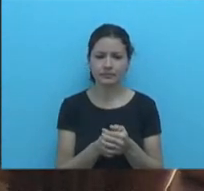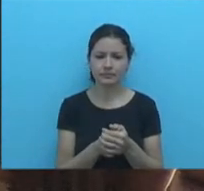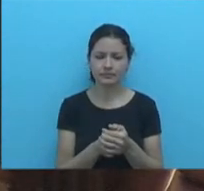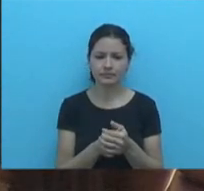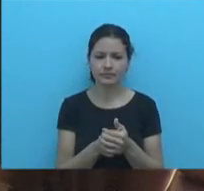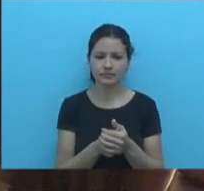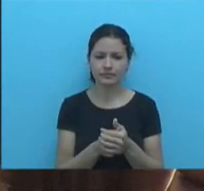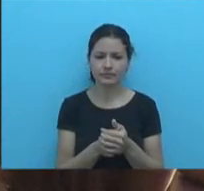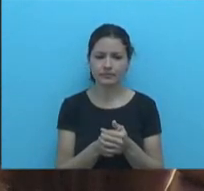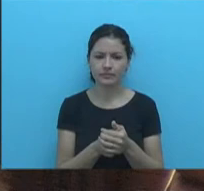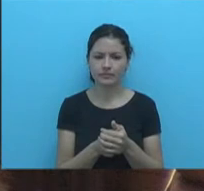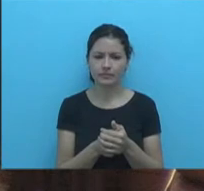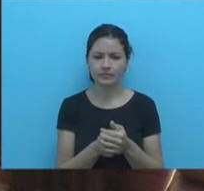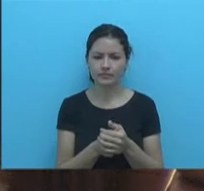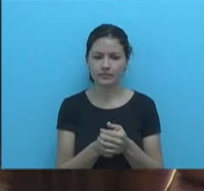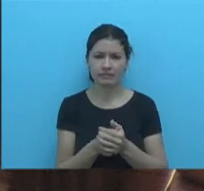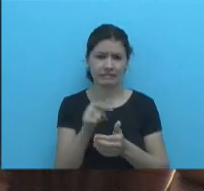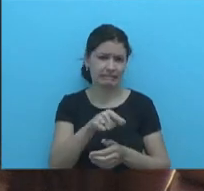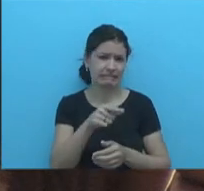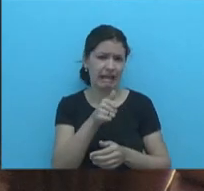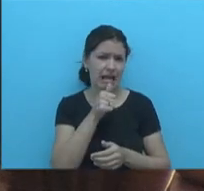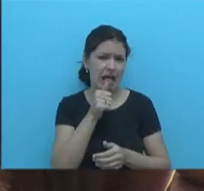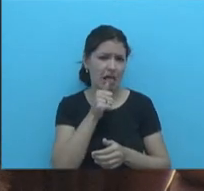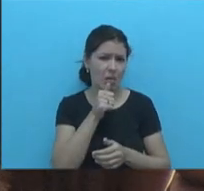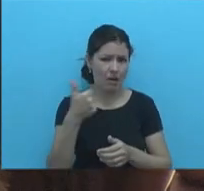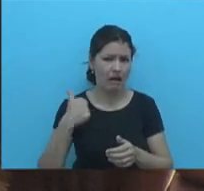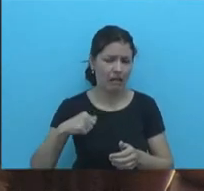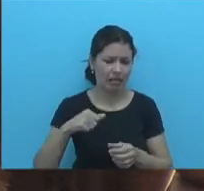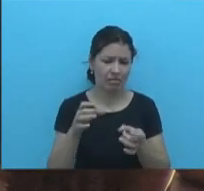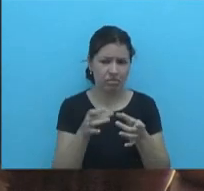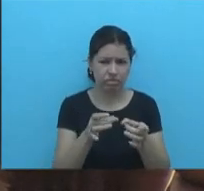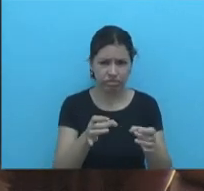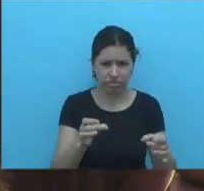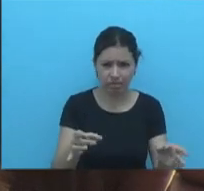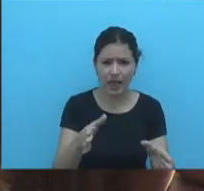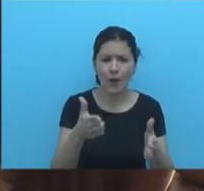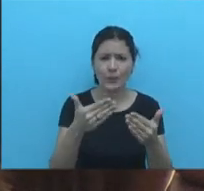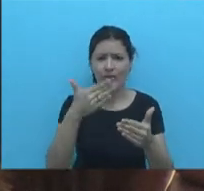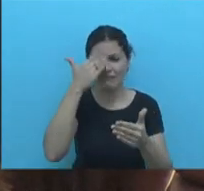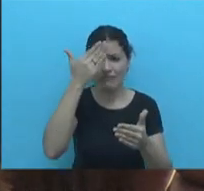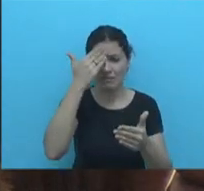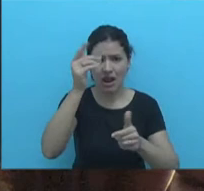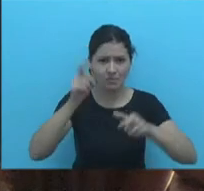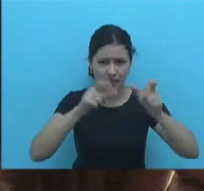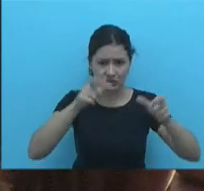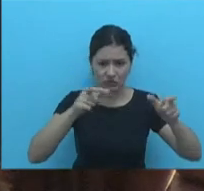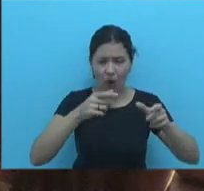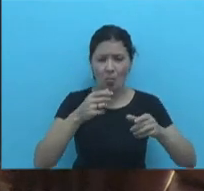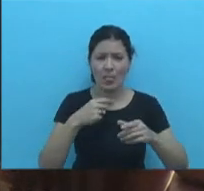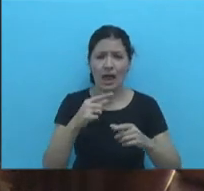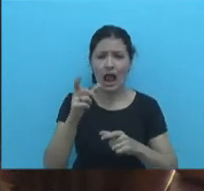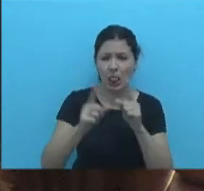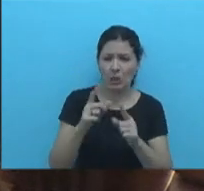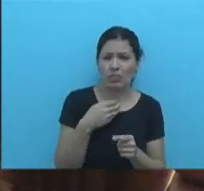son portadas de bacterias. Estas generan trastornos que van desde fiebre, debilidad, náuseas, vómitos